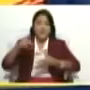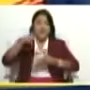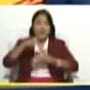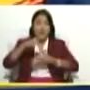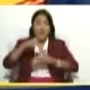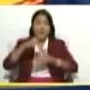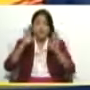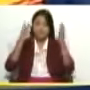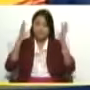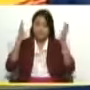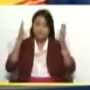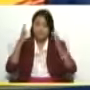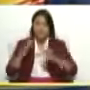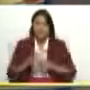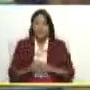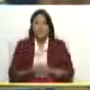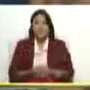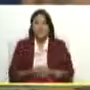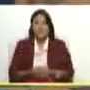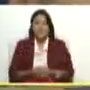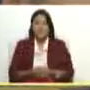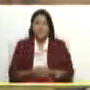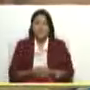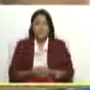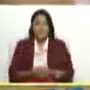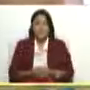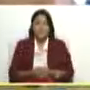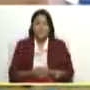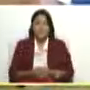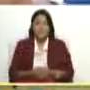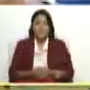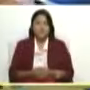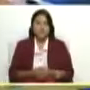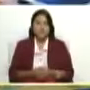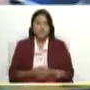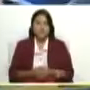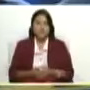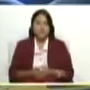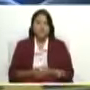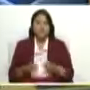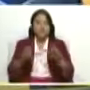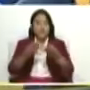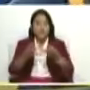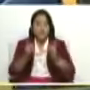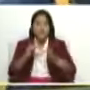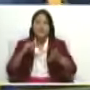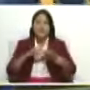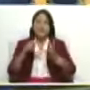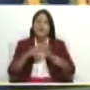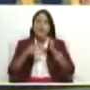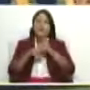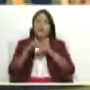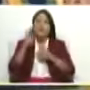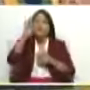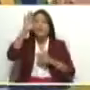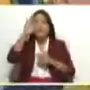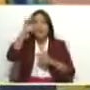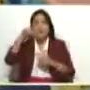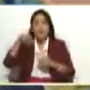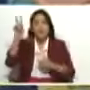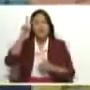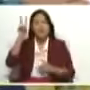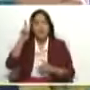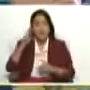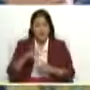Panamericano todos son bueno el futuro para soñar en grande ves podemos soñar